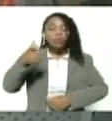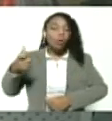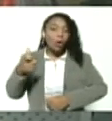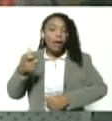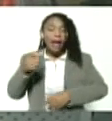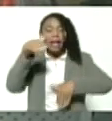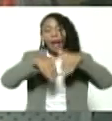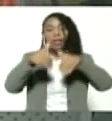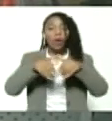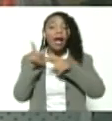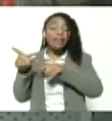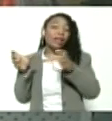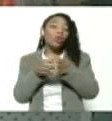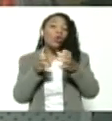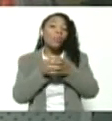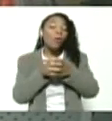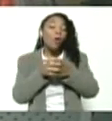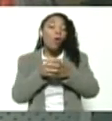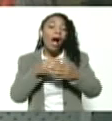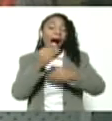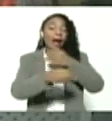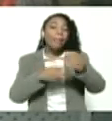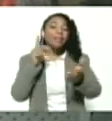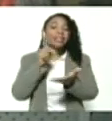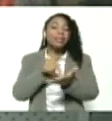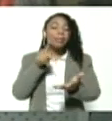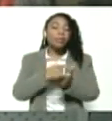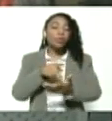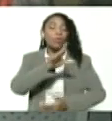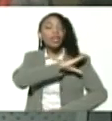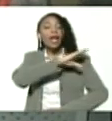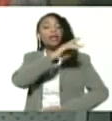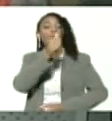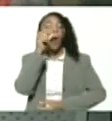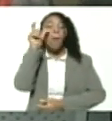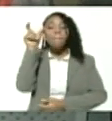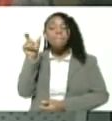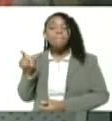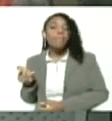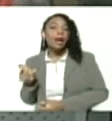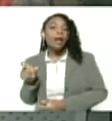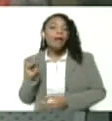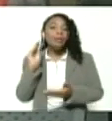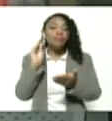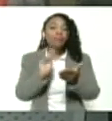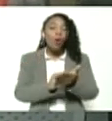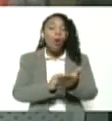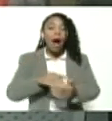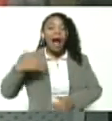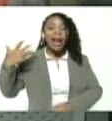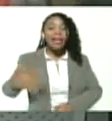y esa comisión estará presidida por el rector Alexis Corredor, aquí ubicado